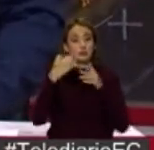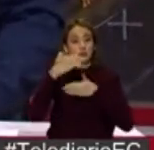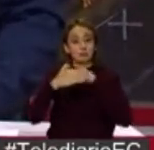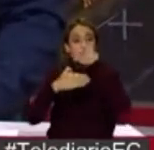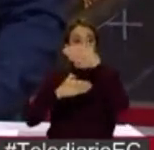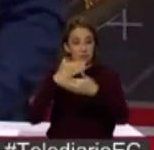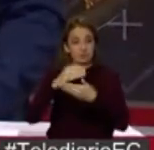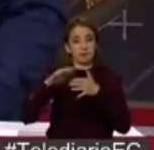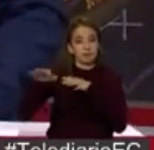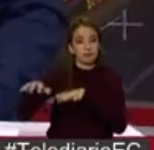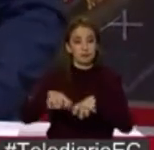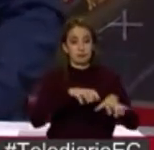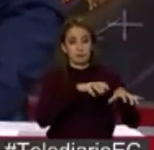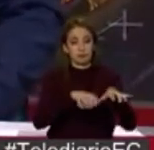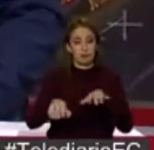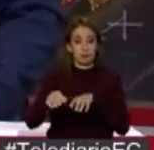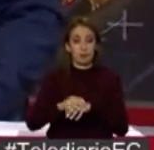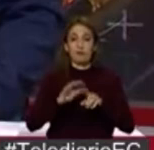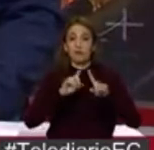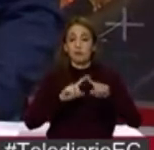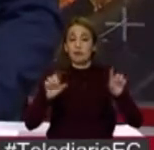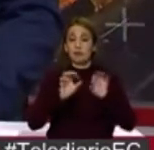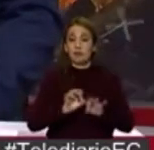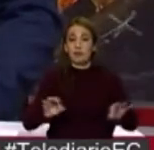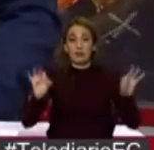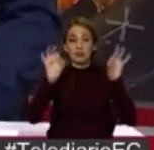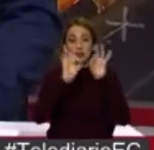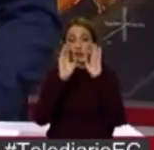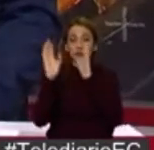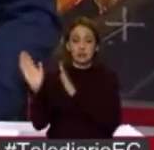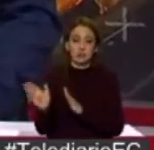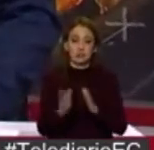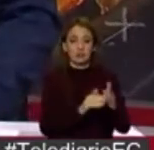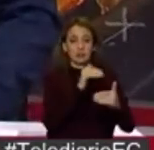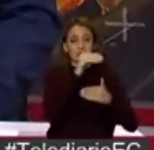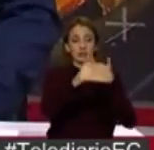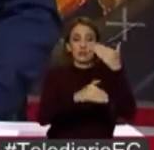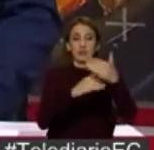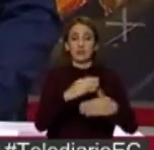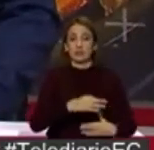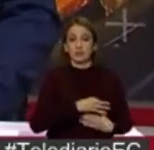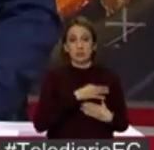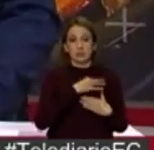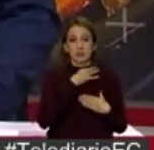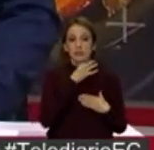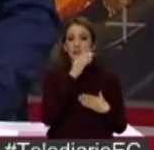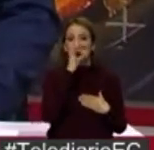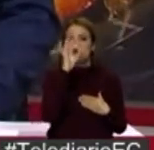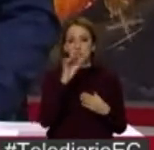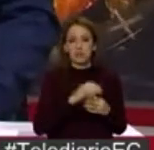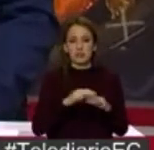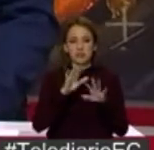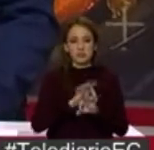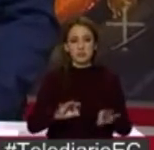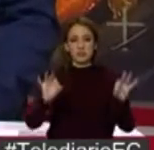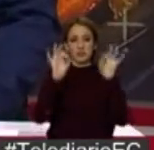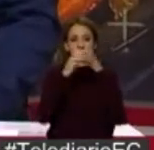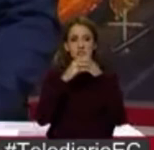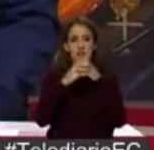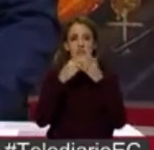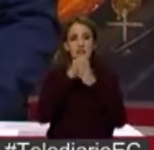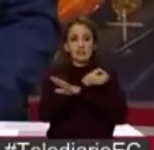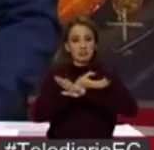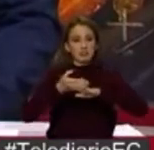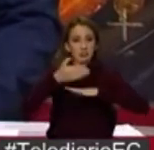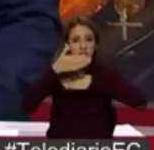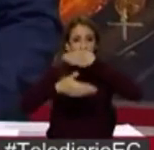sus actividades, pero aún se mantiene el riesgo de contagio por COVID-19. Frente a esta realidad, los especialistas recomiendan el consumo